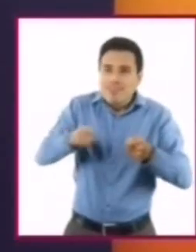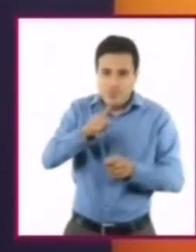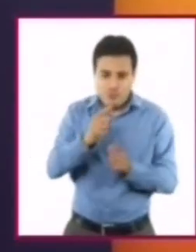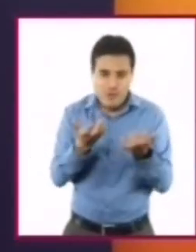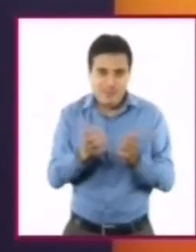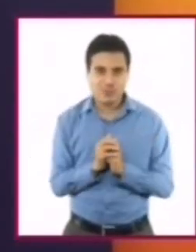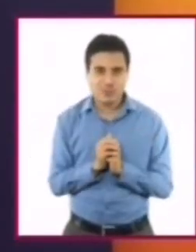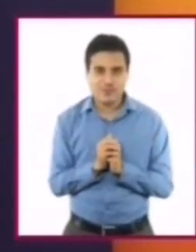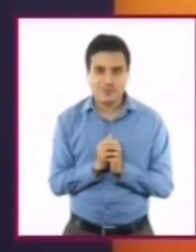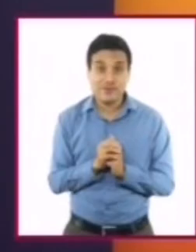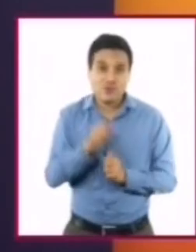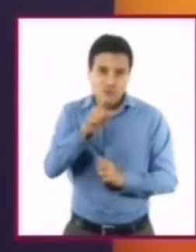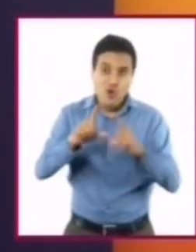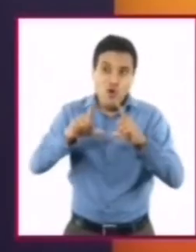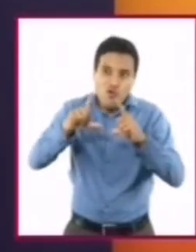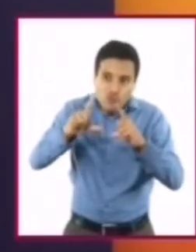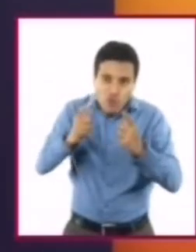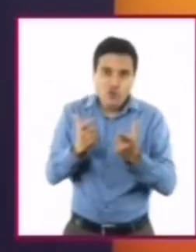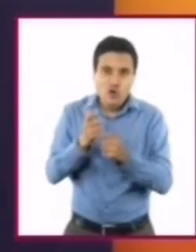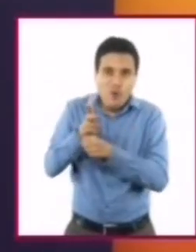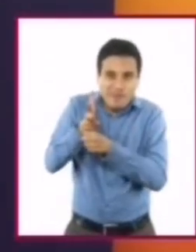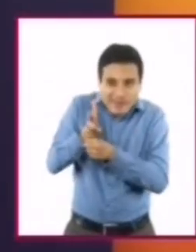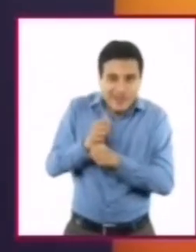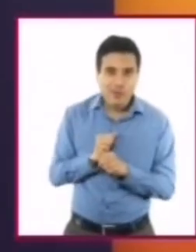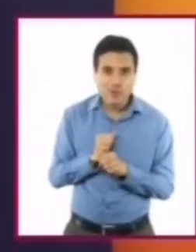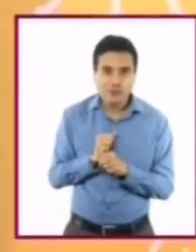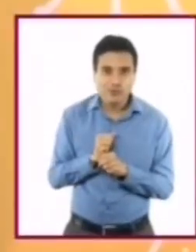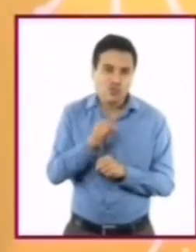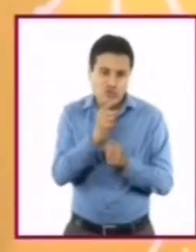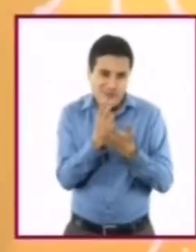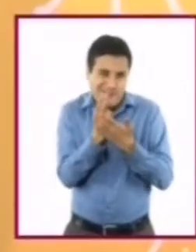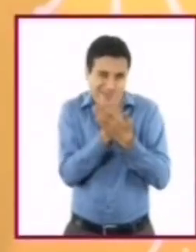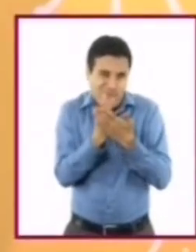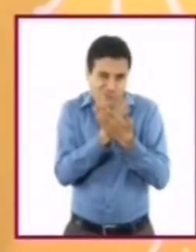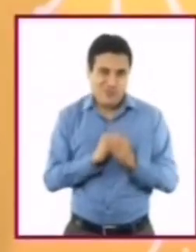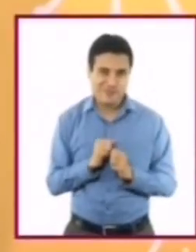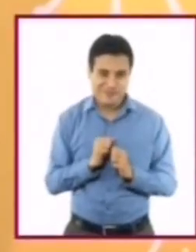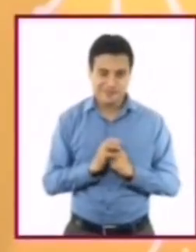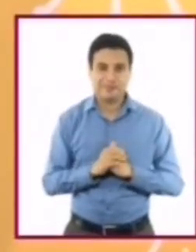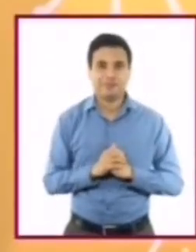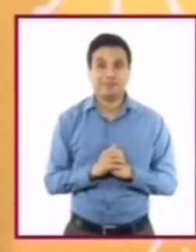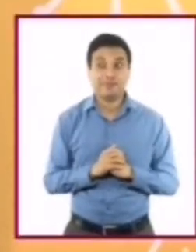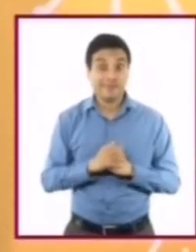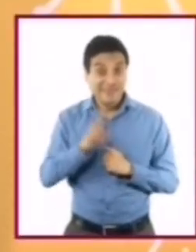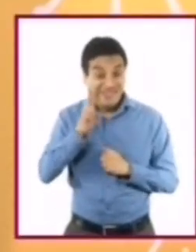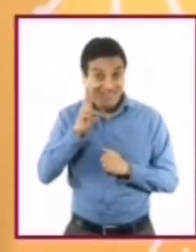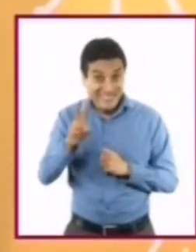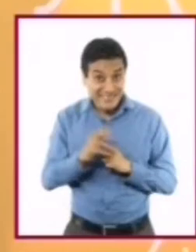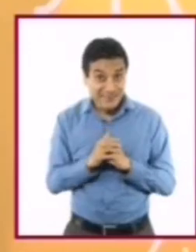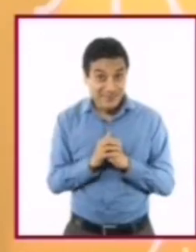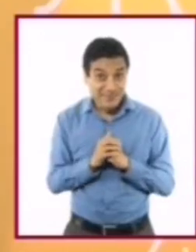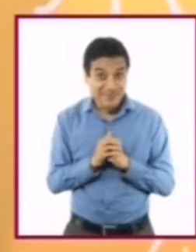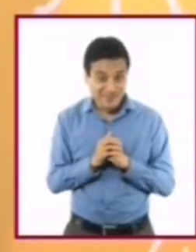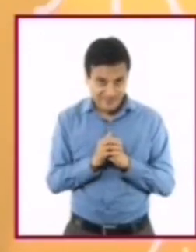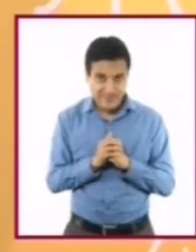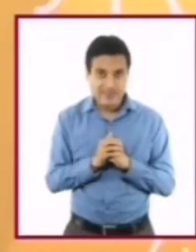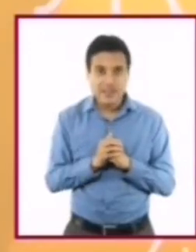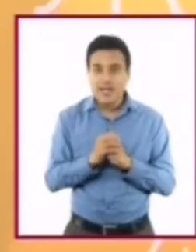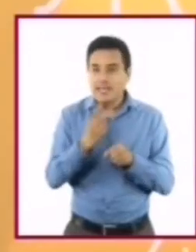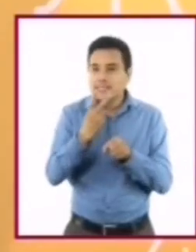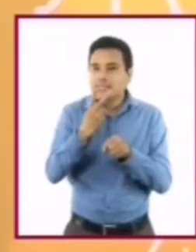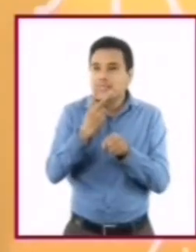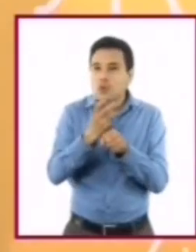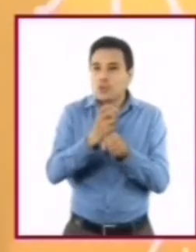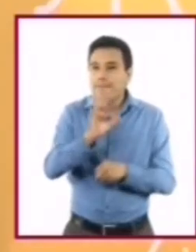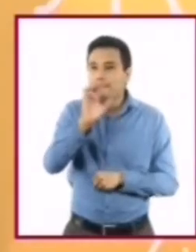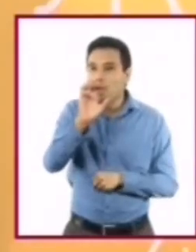les es posible, tomen fotografías, videos o realicen un dibujo. Como pudimos observar, la segunda pelota que